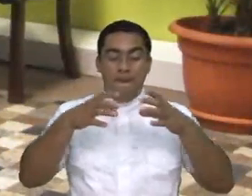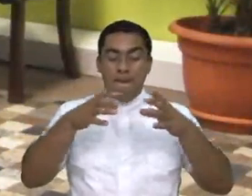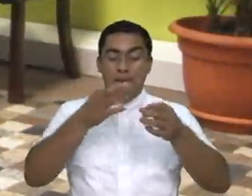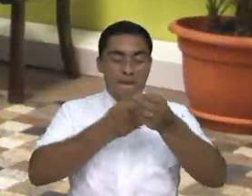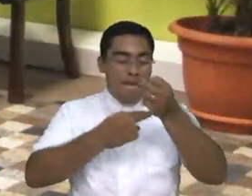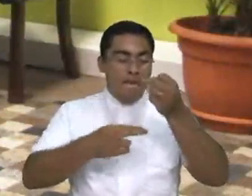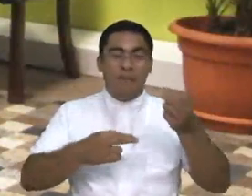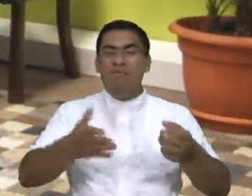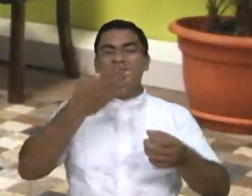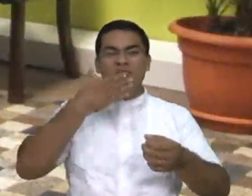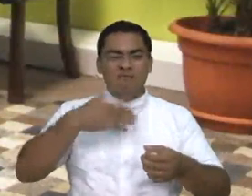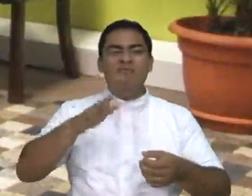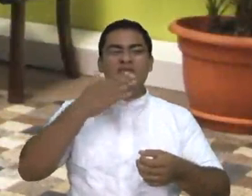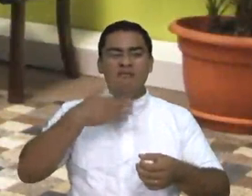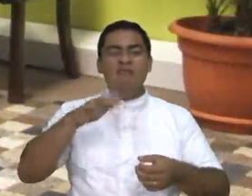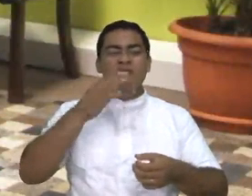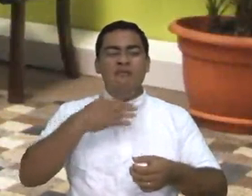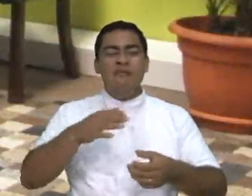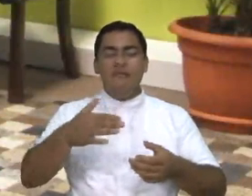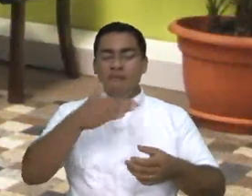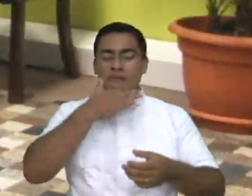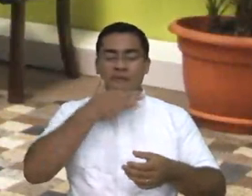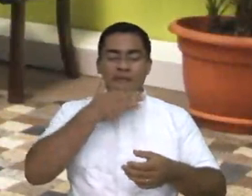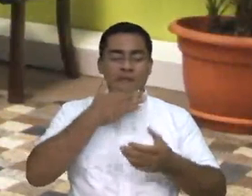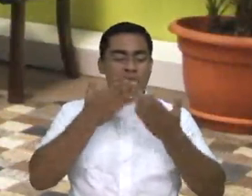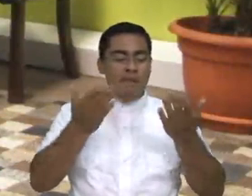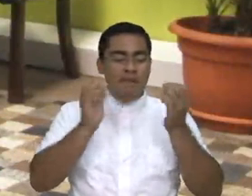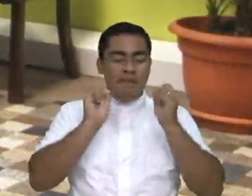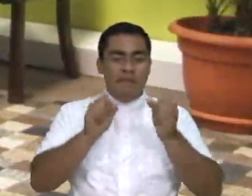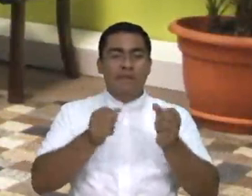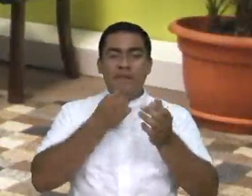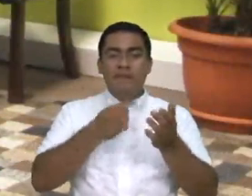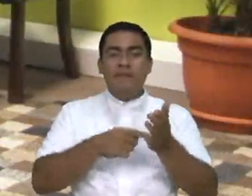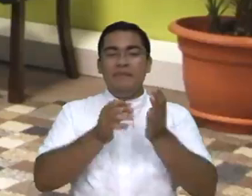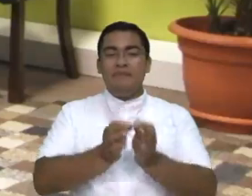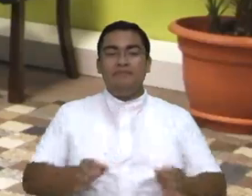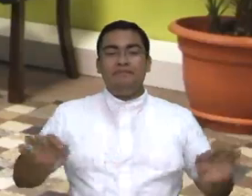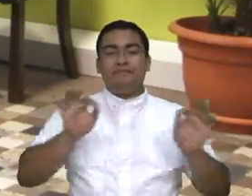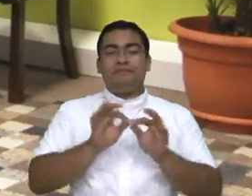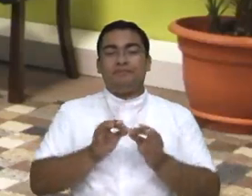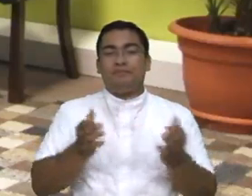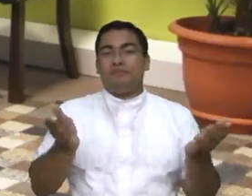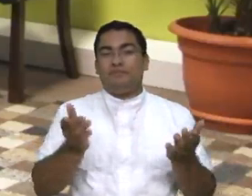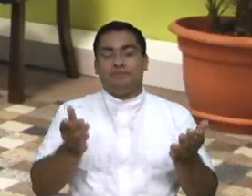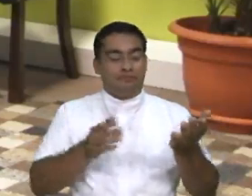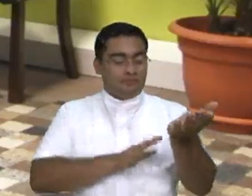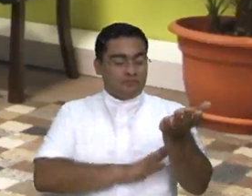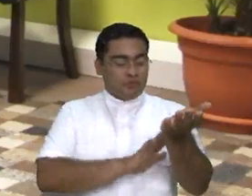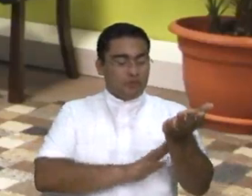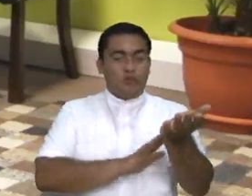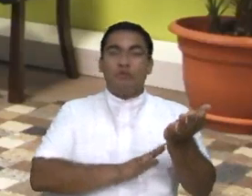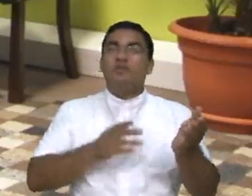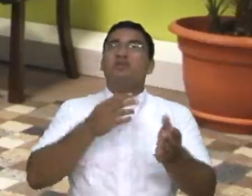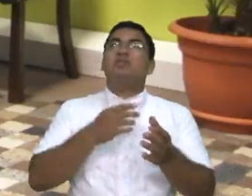funcionen bien, inhiben el funcionamiento de las plaquetas, que como ya mencioné antes, son importantes para taponear las lesiones. Entonces, al no